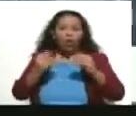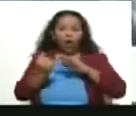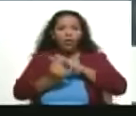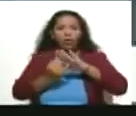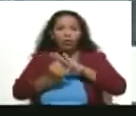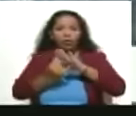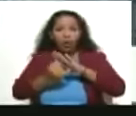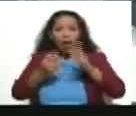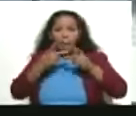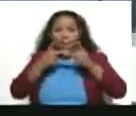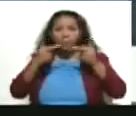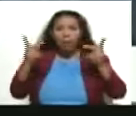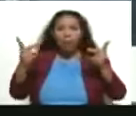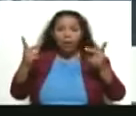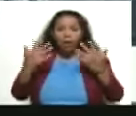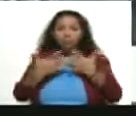unión